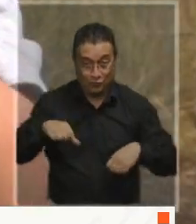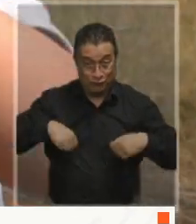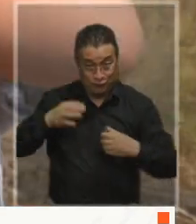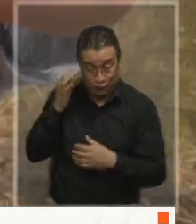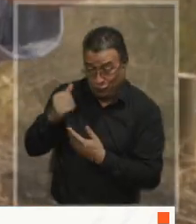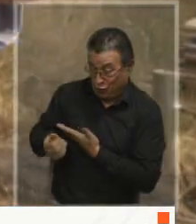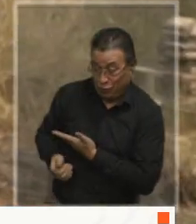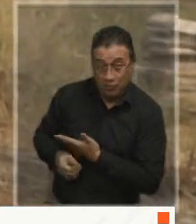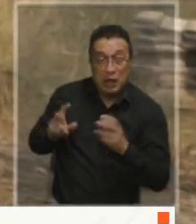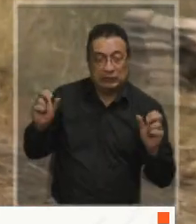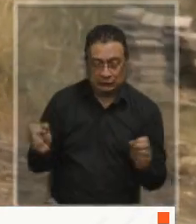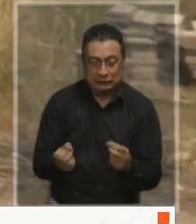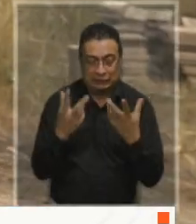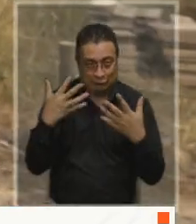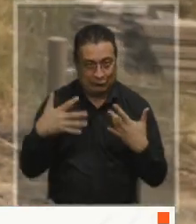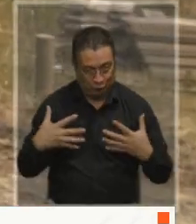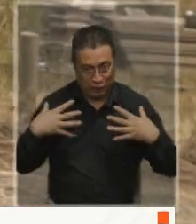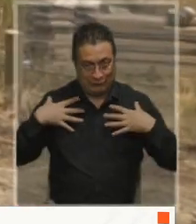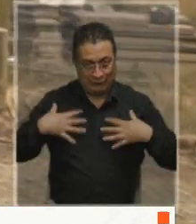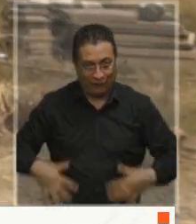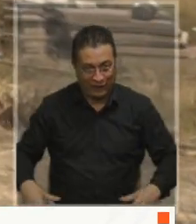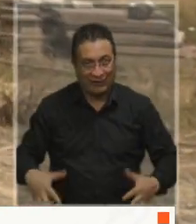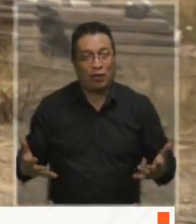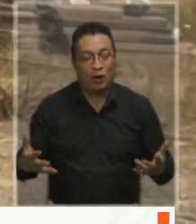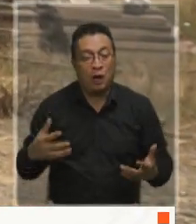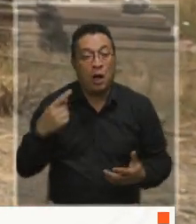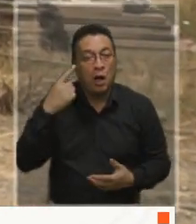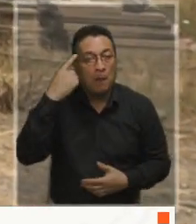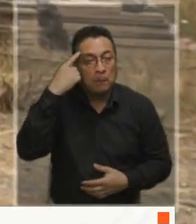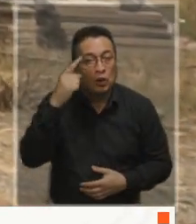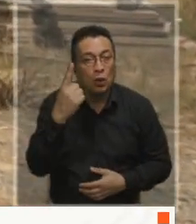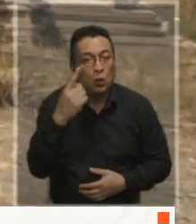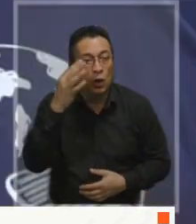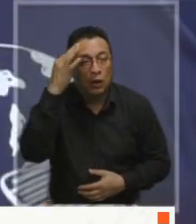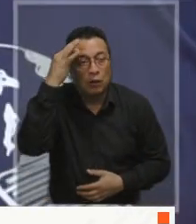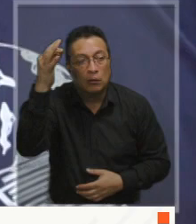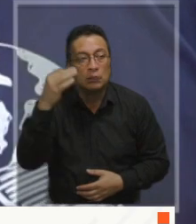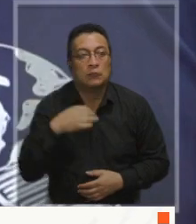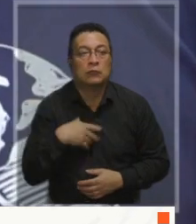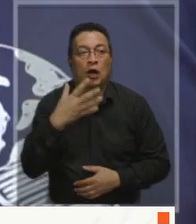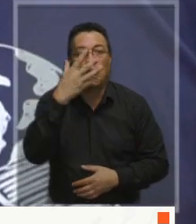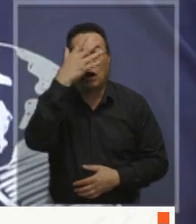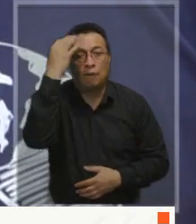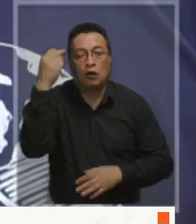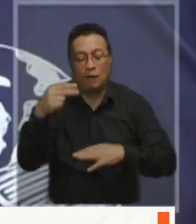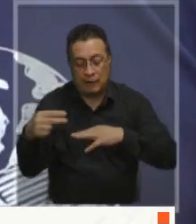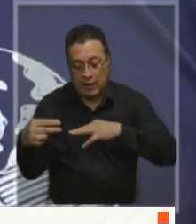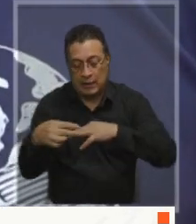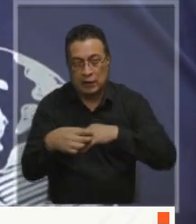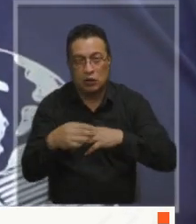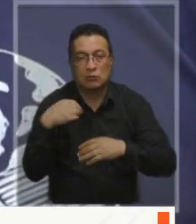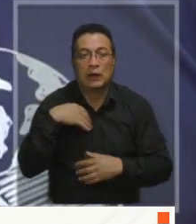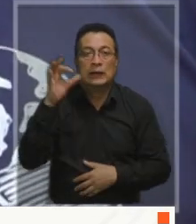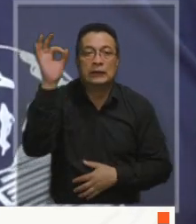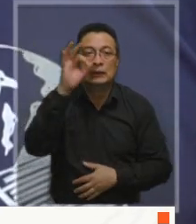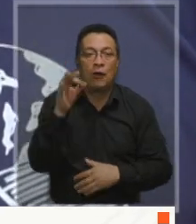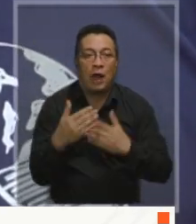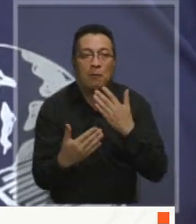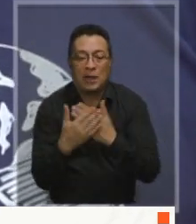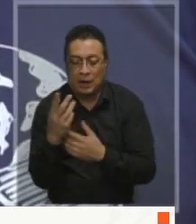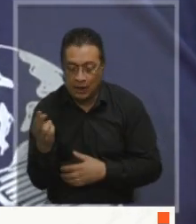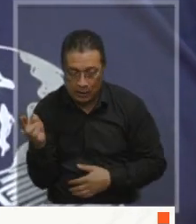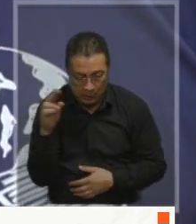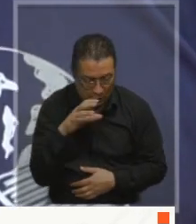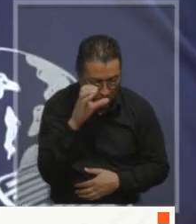eso y salvar algo crucial para la ceremonia pero algo faltó se nos vendieron los Anillos Cristian vino el sábado en la mañana y